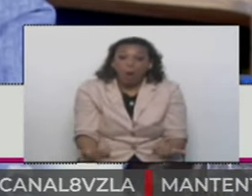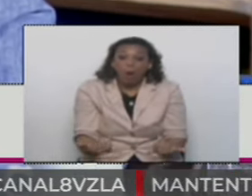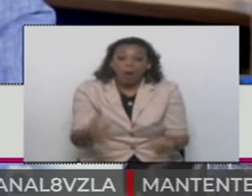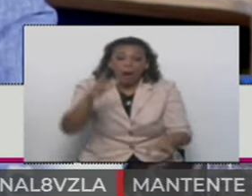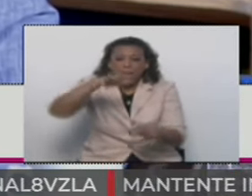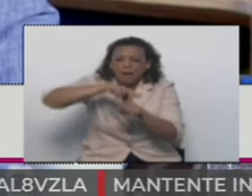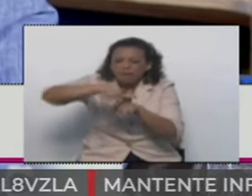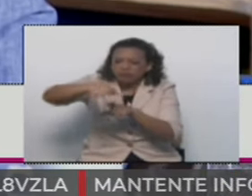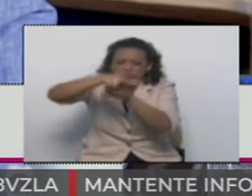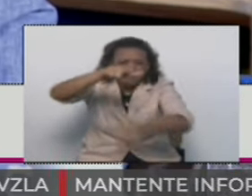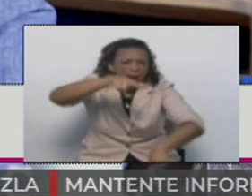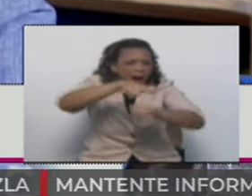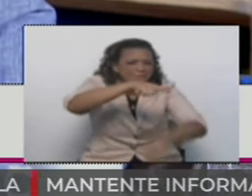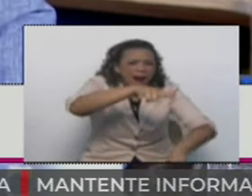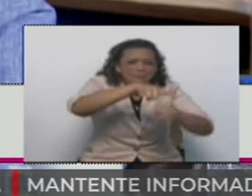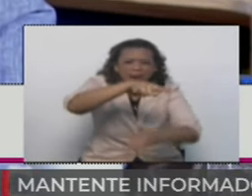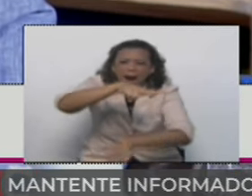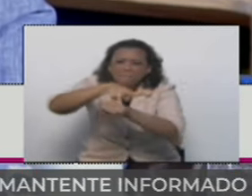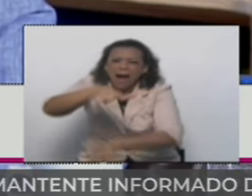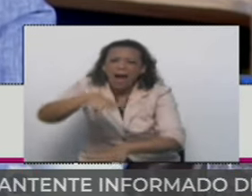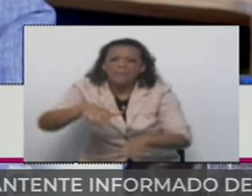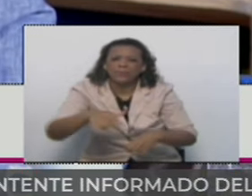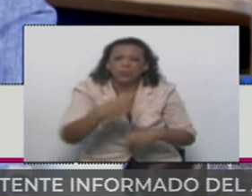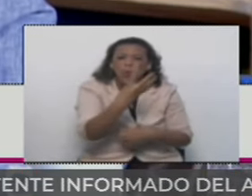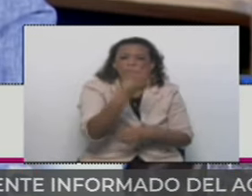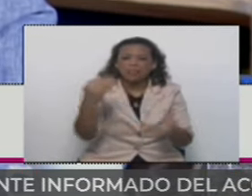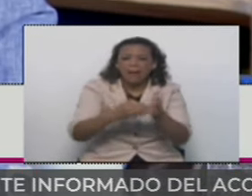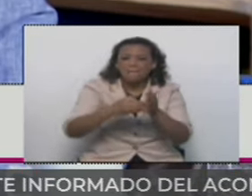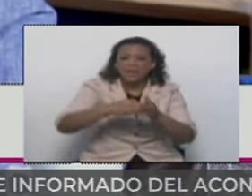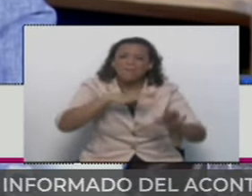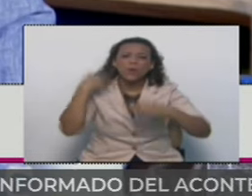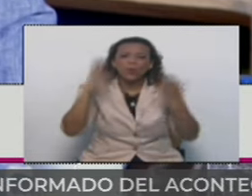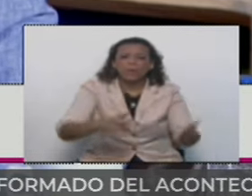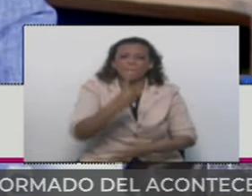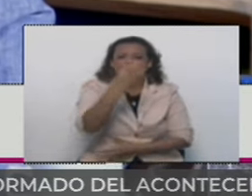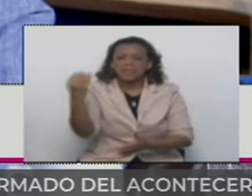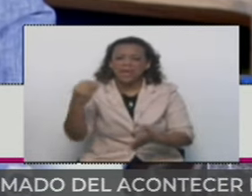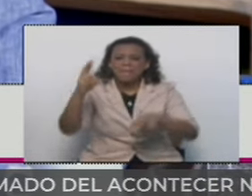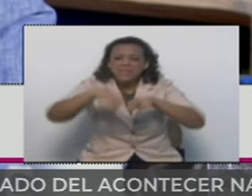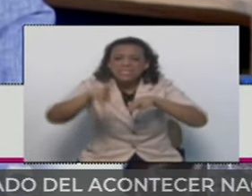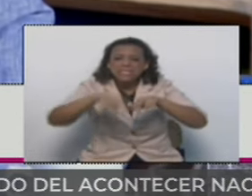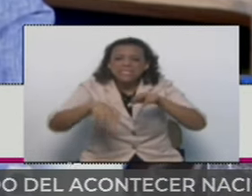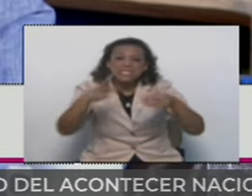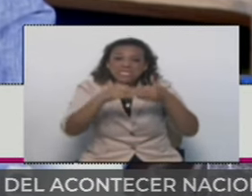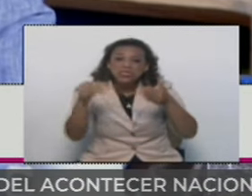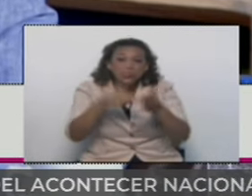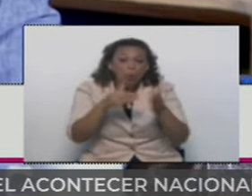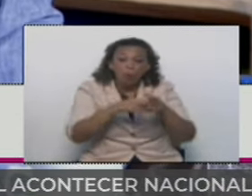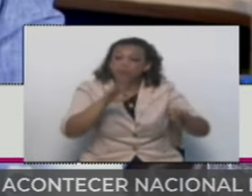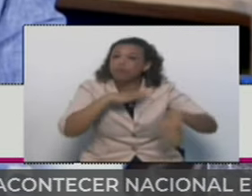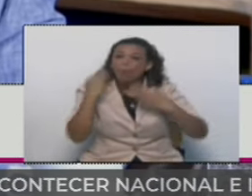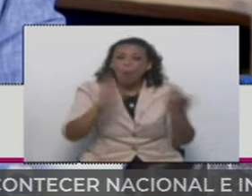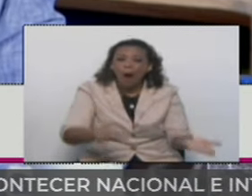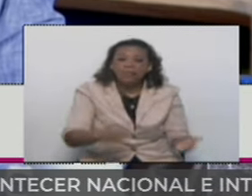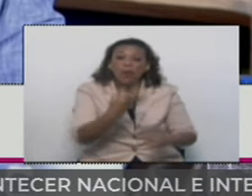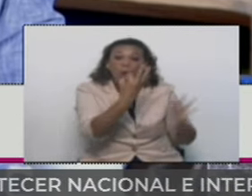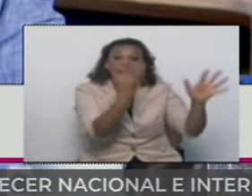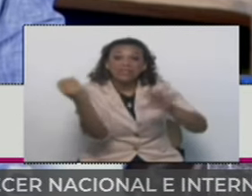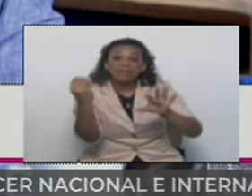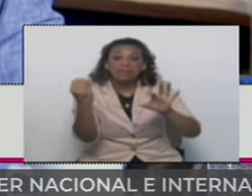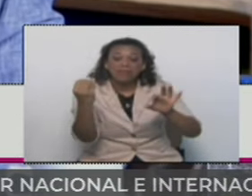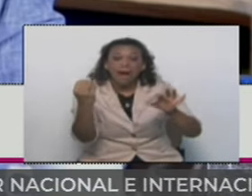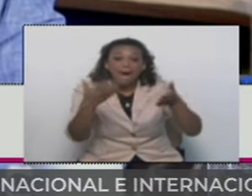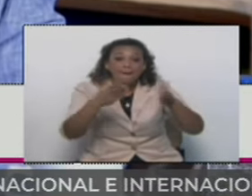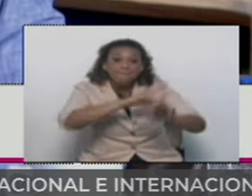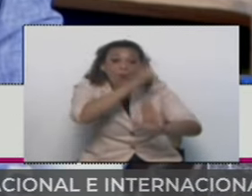bombardeando, asesinando. Más de 41.000 asesinados, más de 20.000 niños y niñas asesinados. El 80% de los